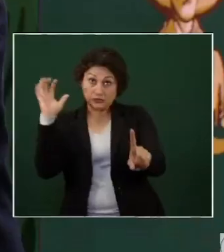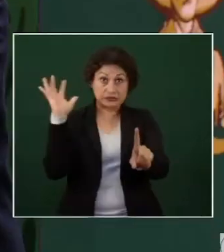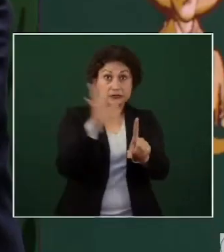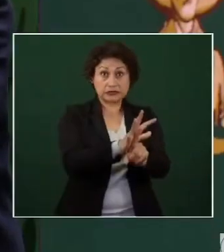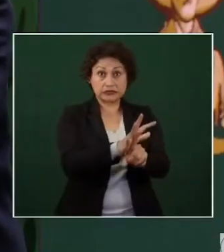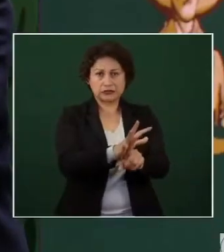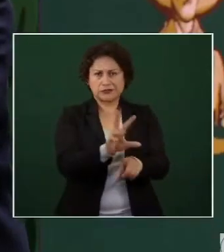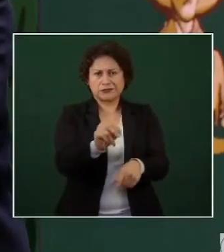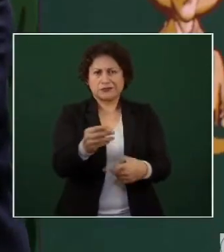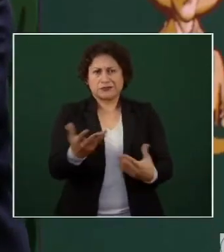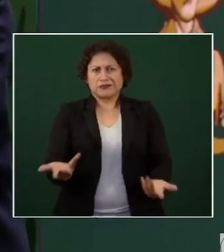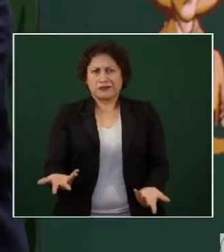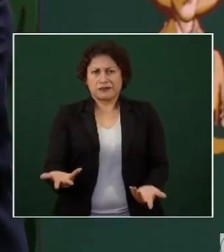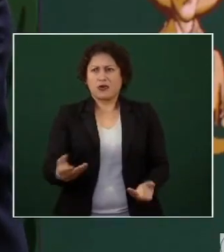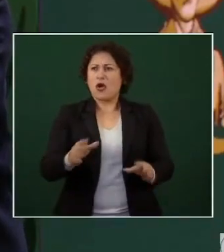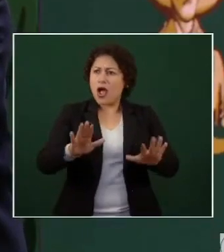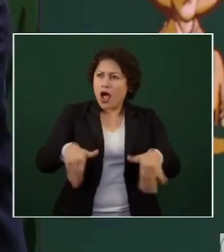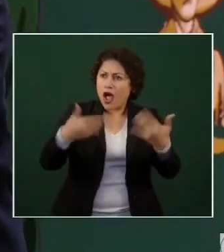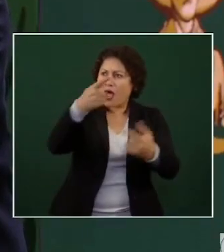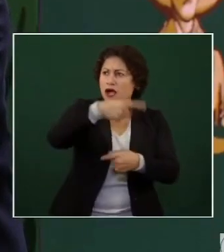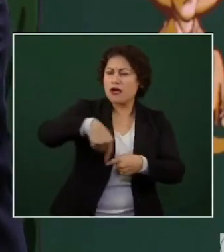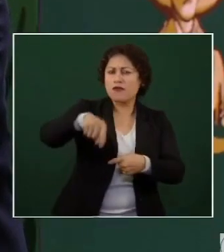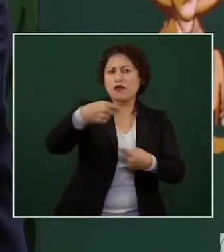¿Insultan al presidente?